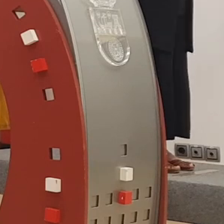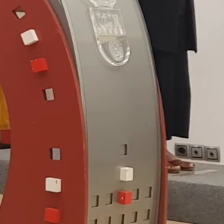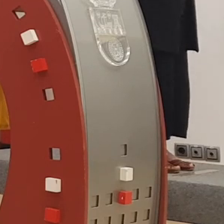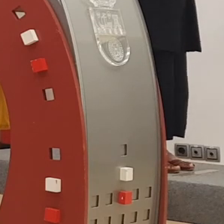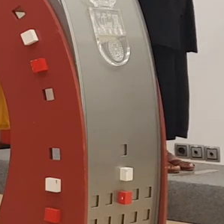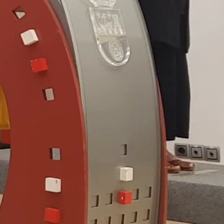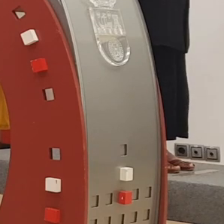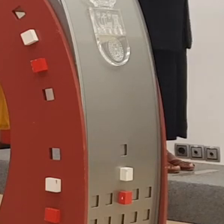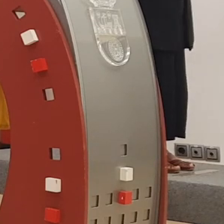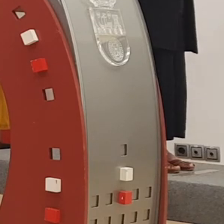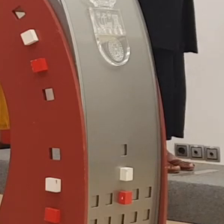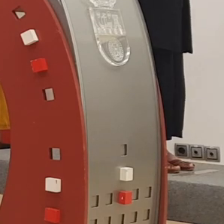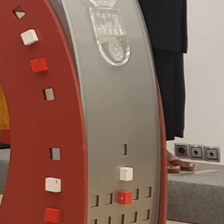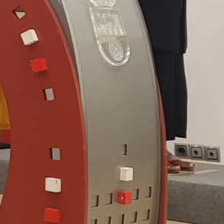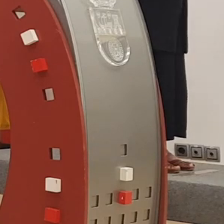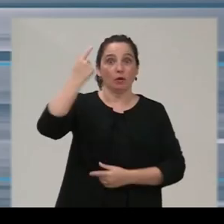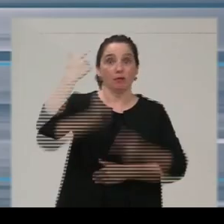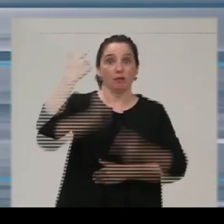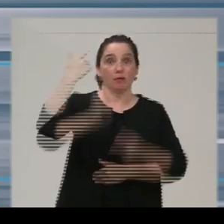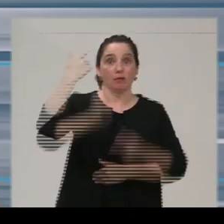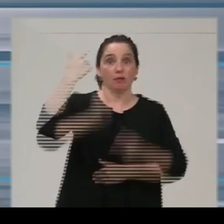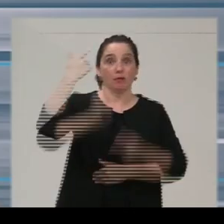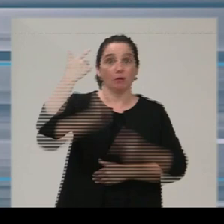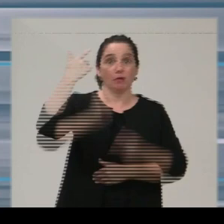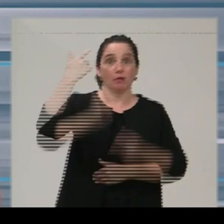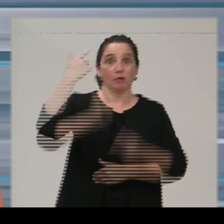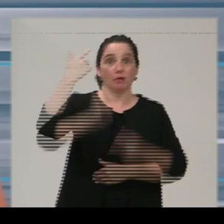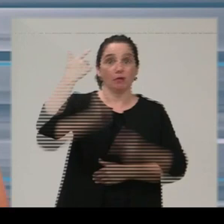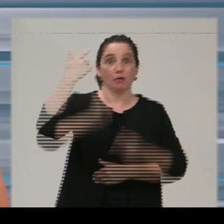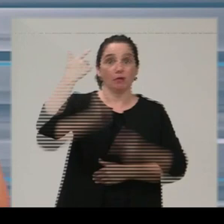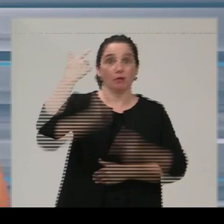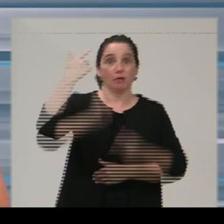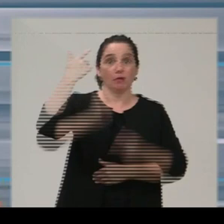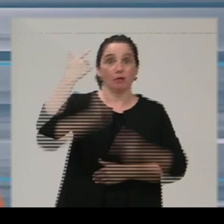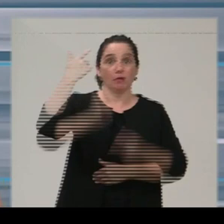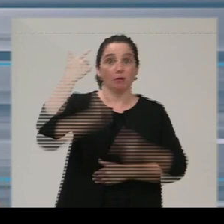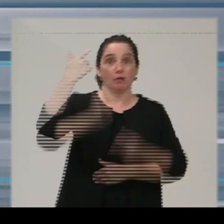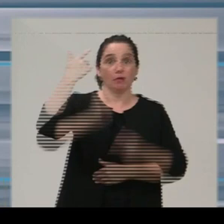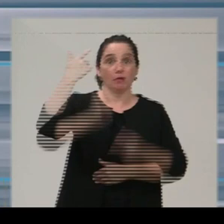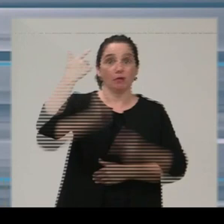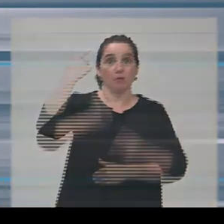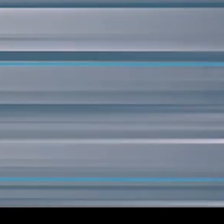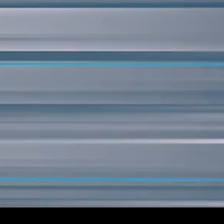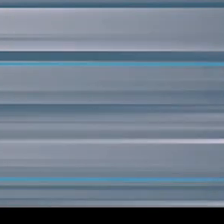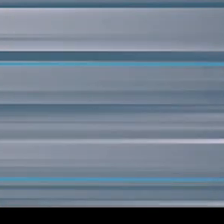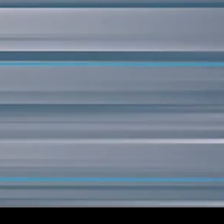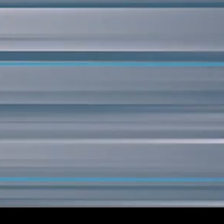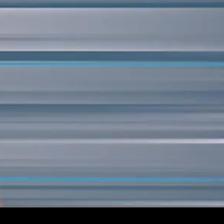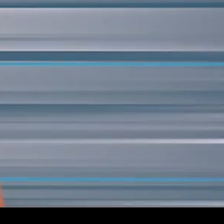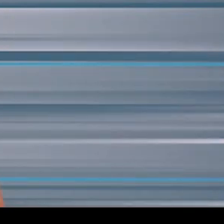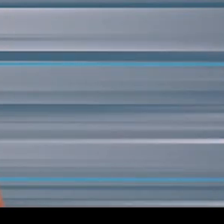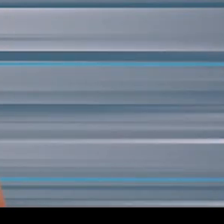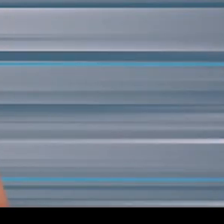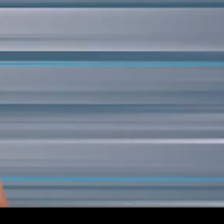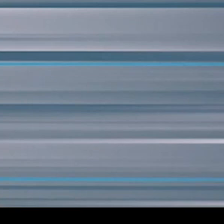útil. Estamos hablando de un proyecto que tiene un presupuesto superior a los 20 millones de euros, que se va a dividir en varios tramos